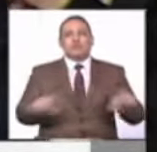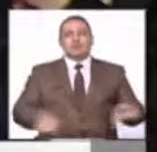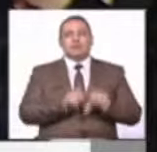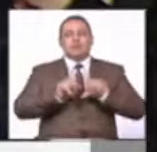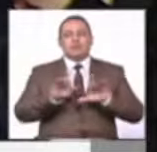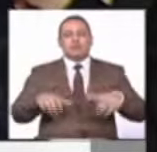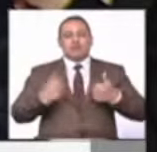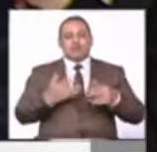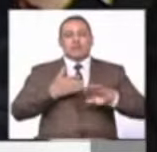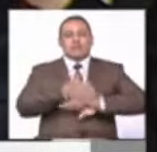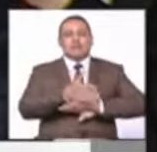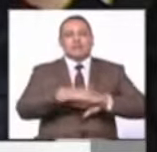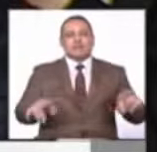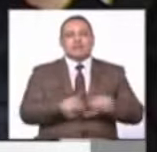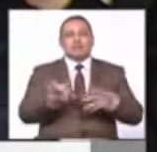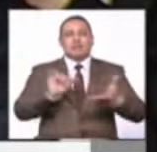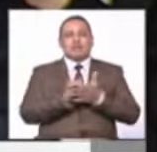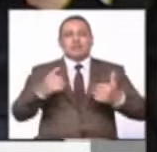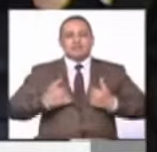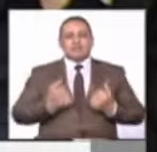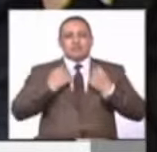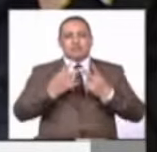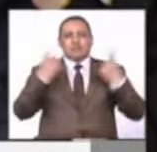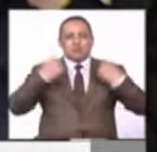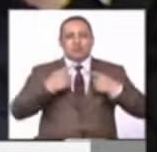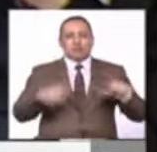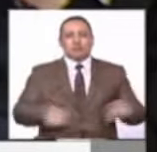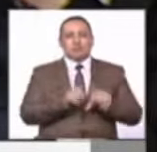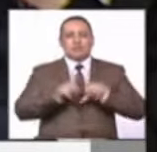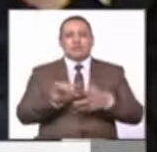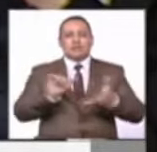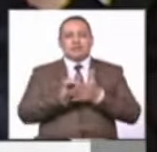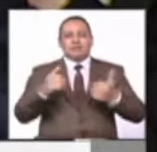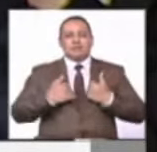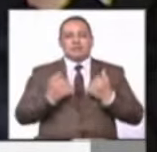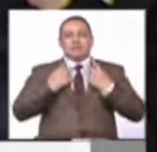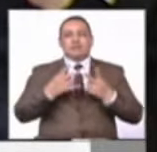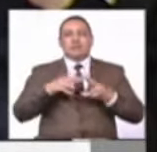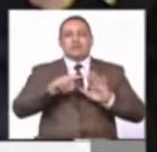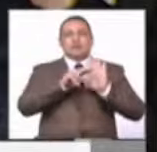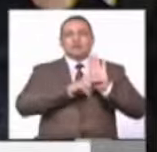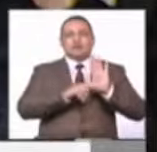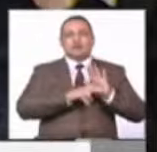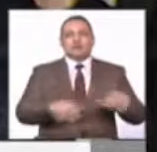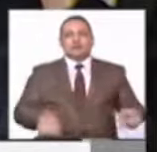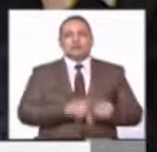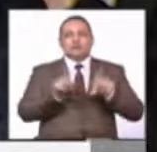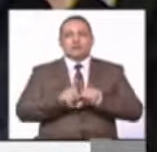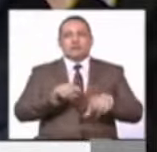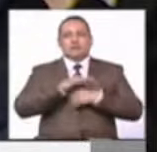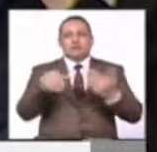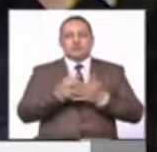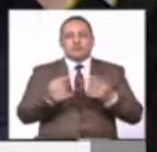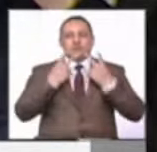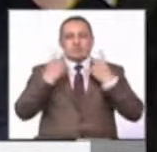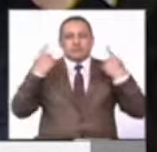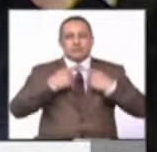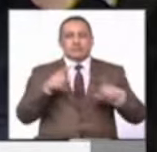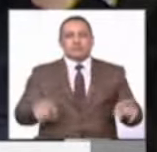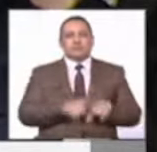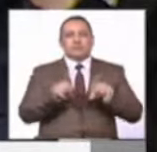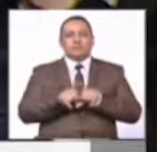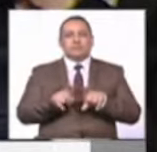poder postular Entonces es es el núcleo normativo con el cual ella es